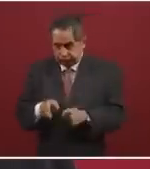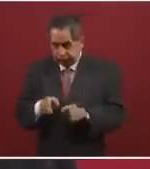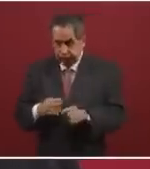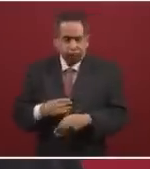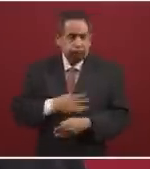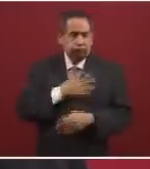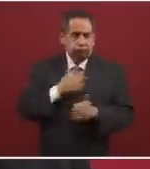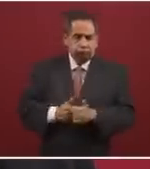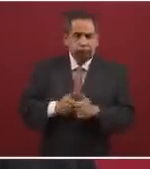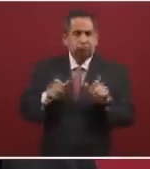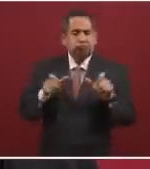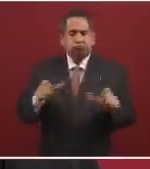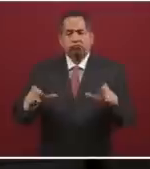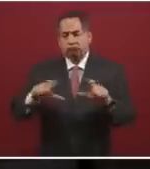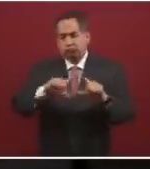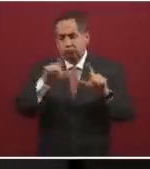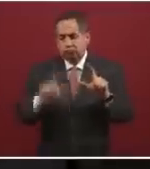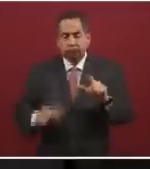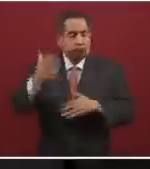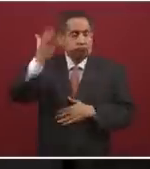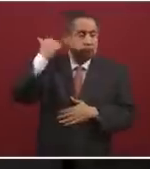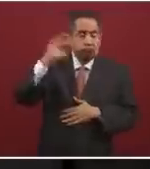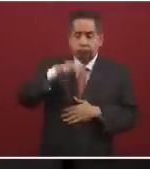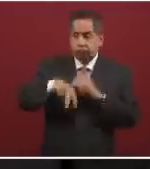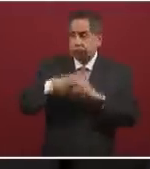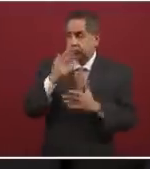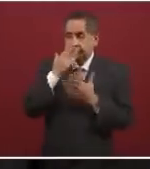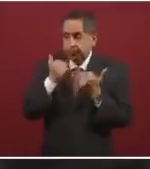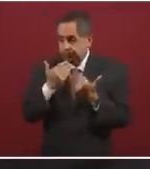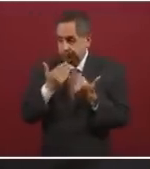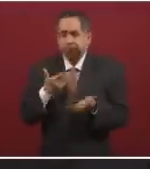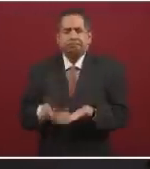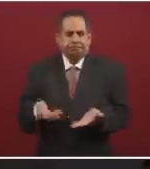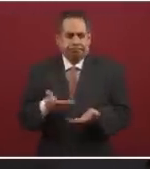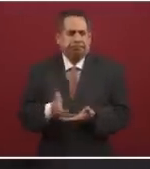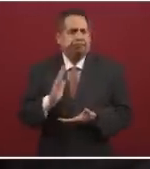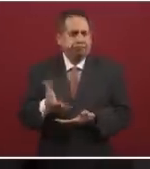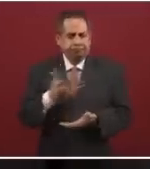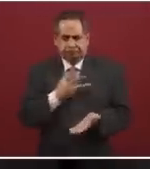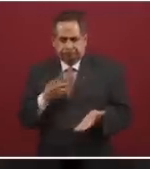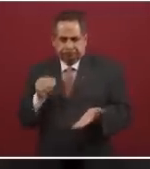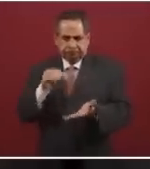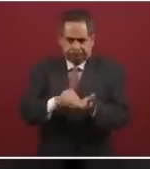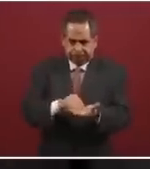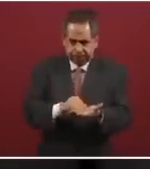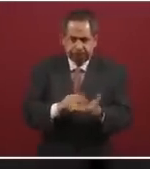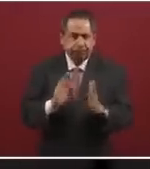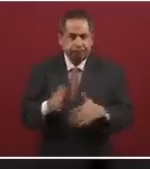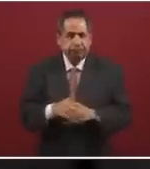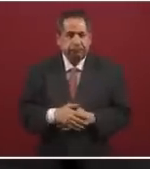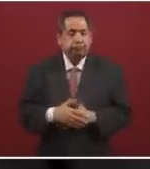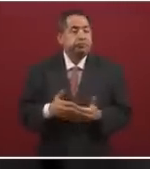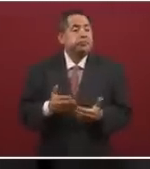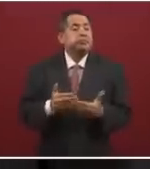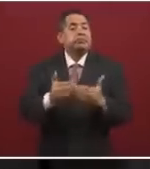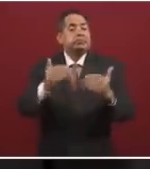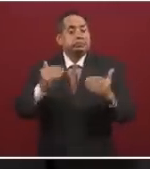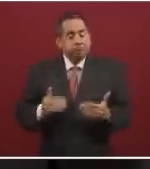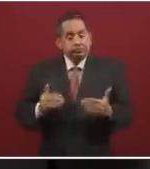una Guardia Nacional que no existía. Ahora viene toda una campaña